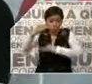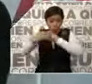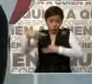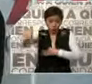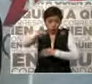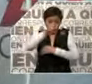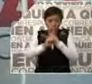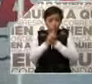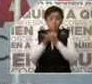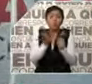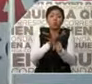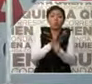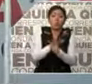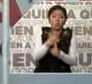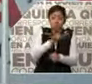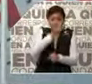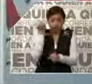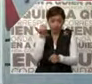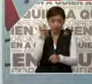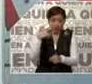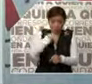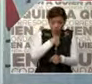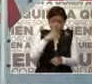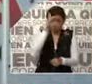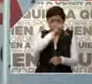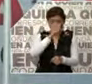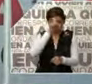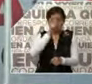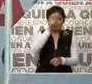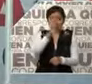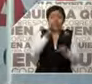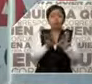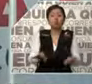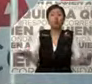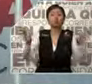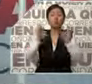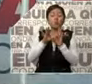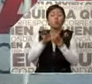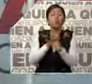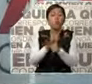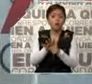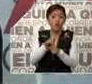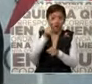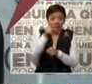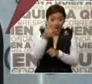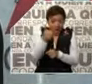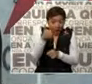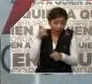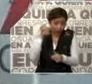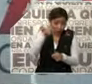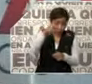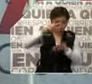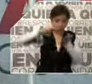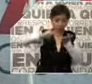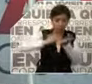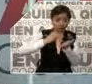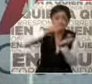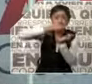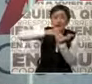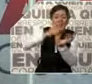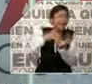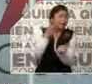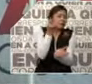pueden enfrentar. Uno de los consejos principales que podemos dar es que antes de que firmen cualquier documento, el tipo